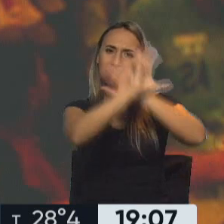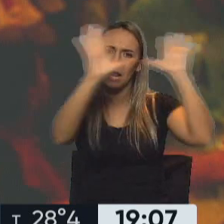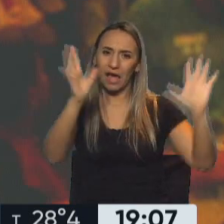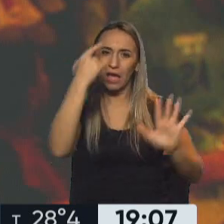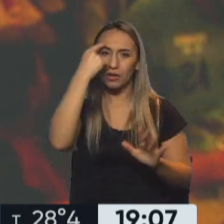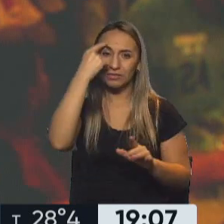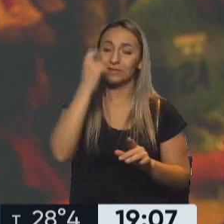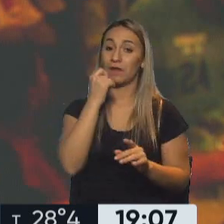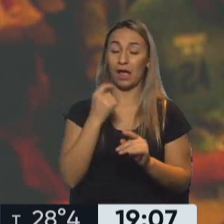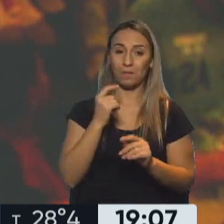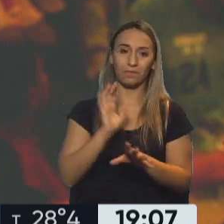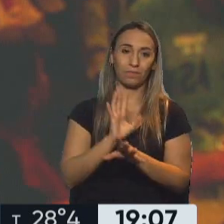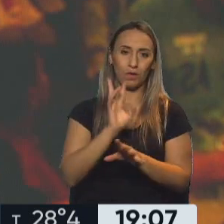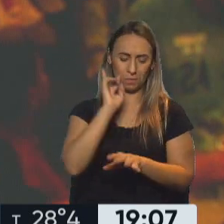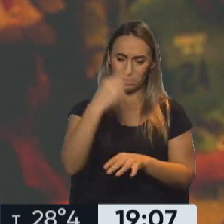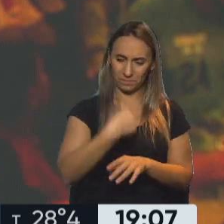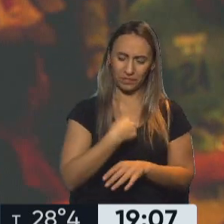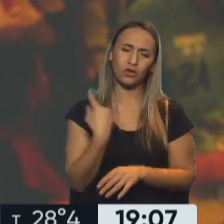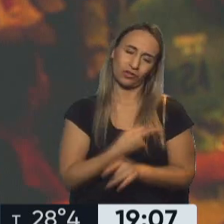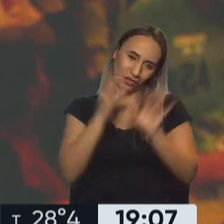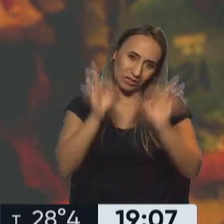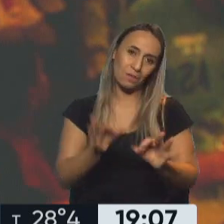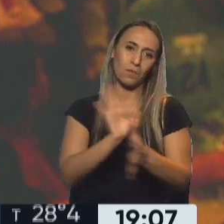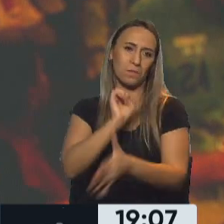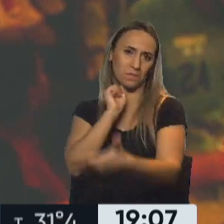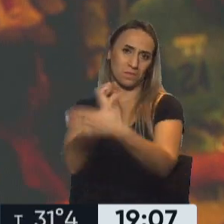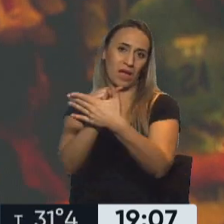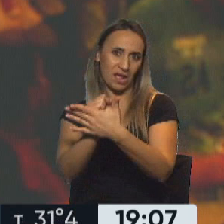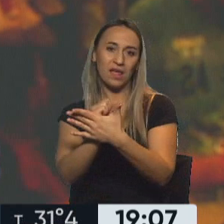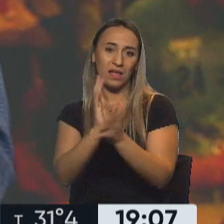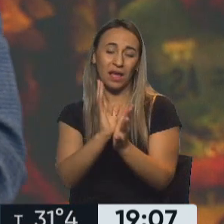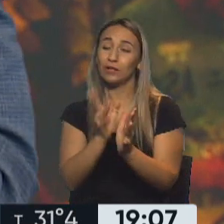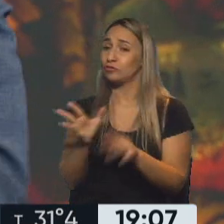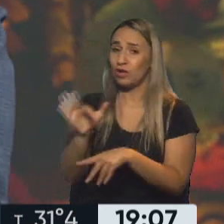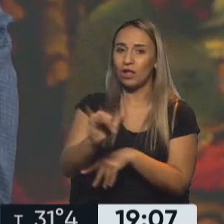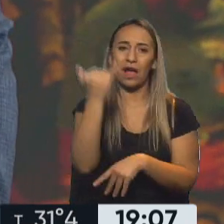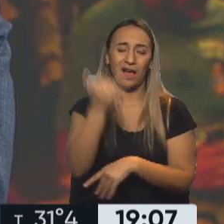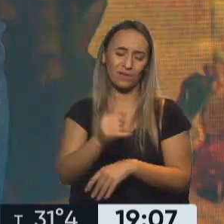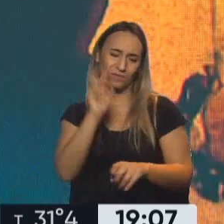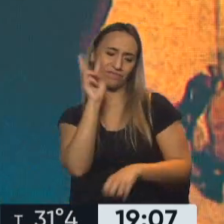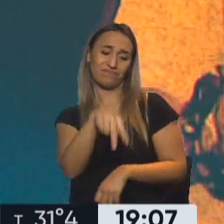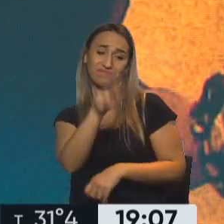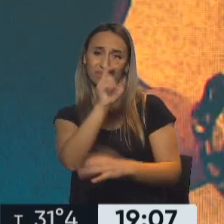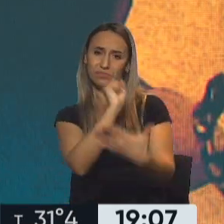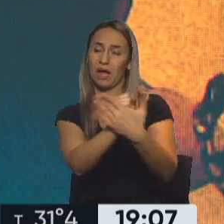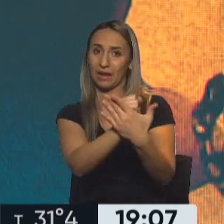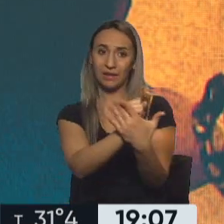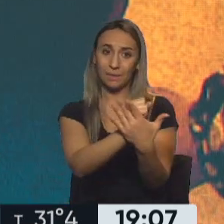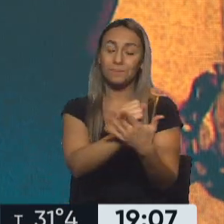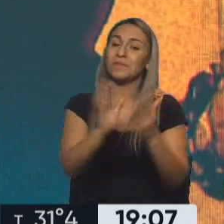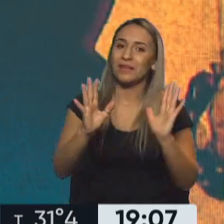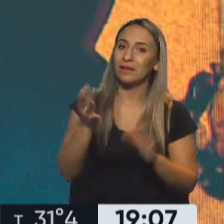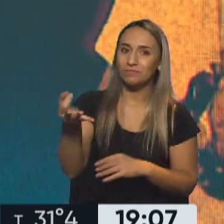si nos miramos al espejo, todos sabemos, la estigmatización que hay en el día a día en buena parte de nuestro país. Hola, Nico. Ari, escuchábamos, ¿cómo